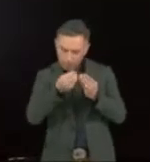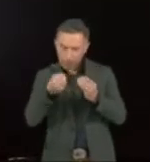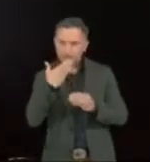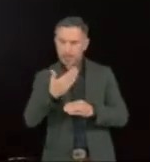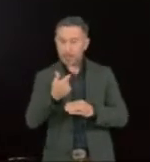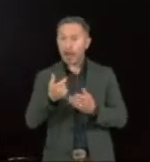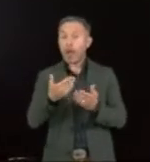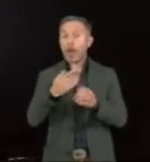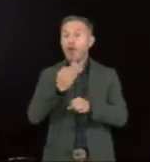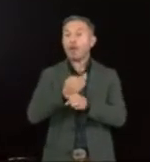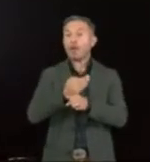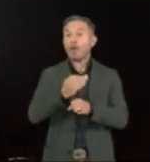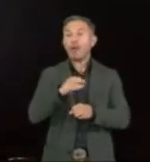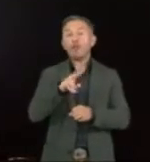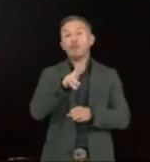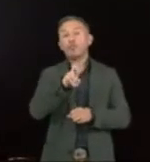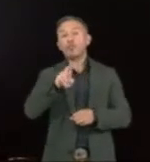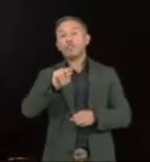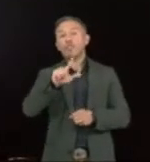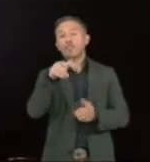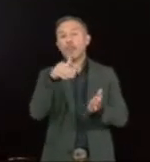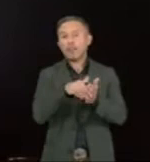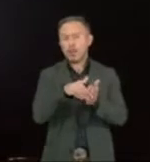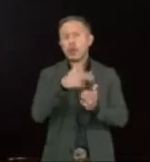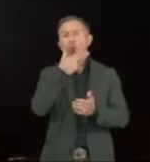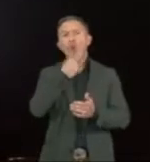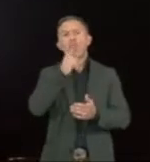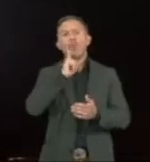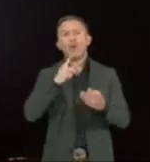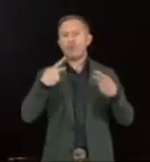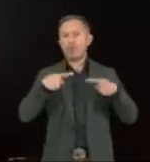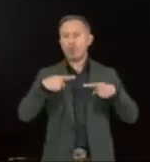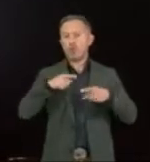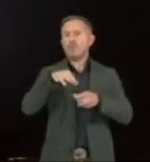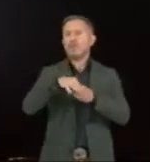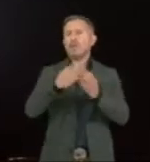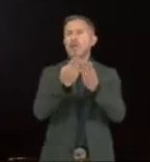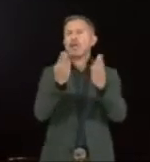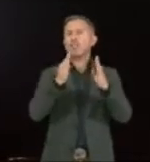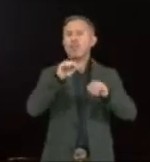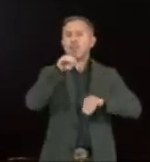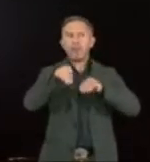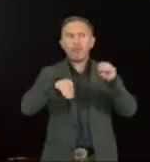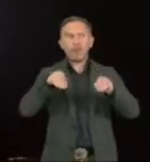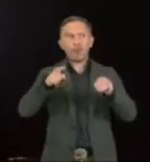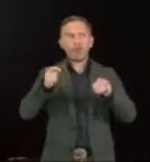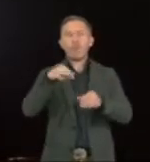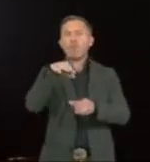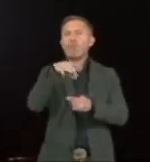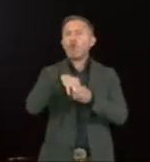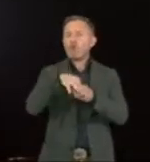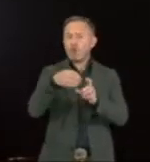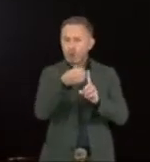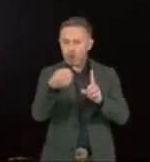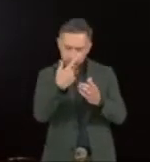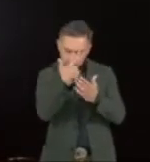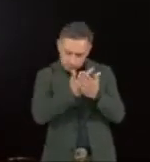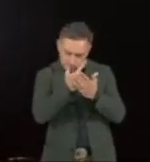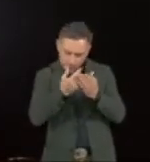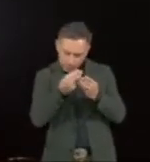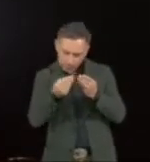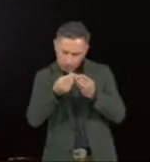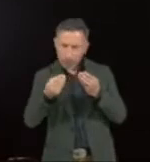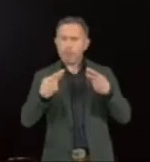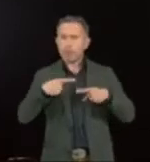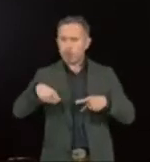más de 287.000 funcionarias y funcionarios de casilla realizan el escrutinio de los votos de quienes decidieron participar en la